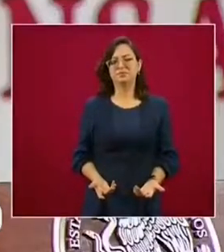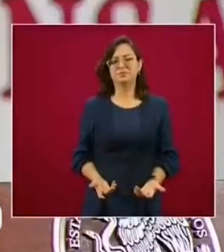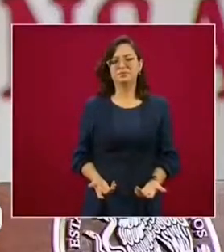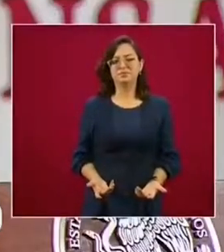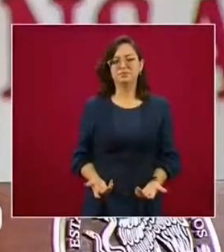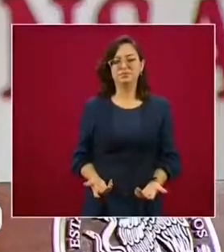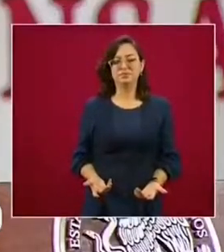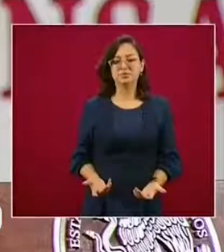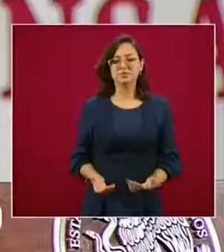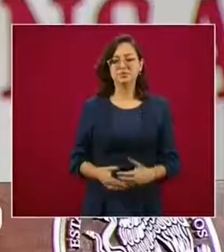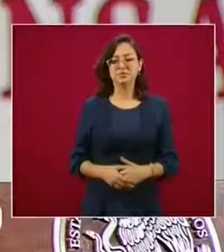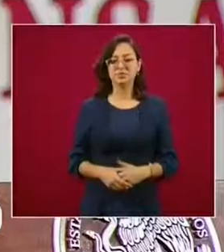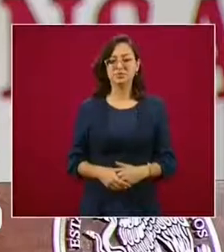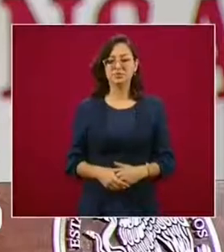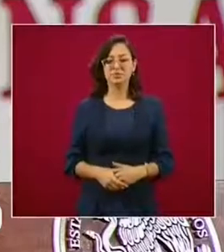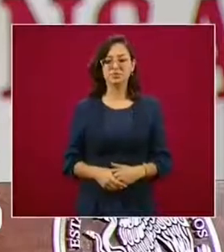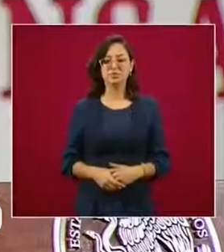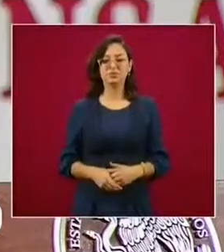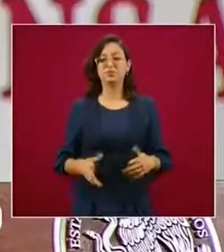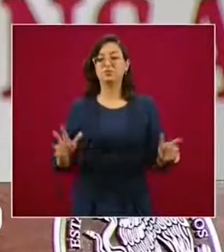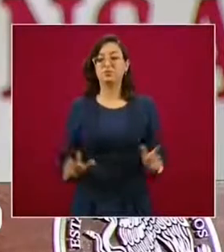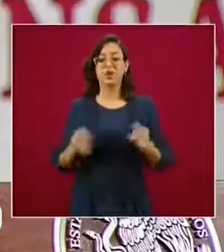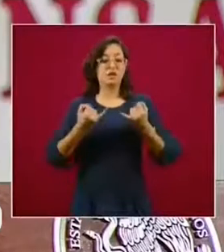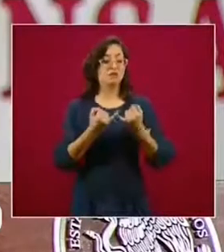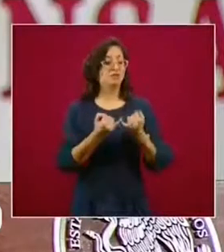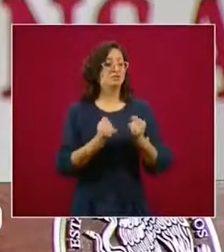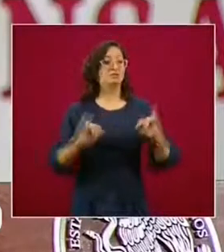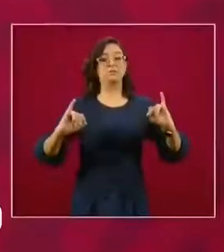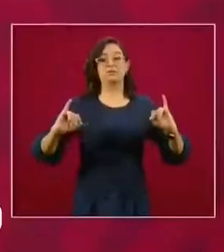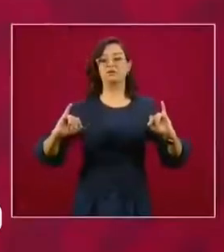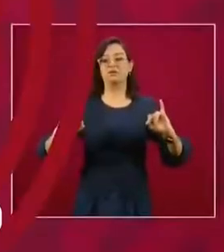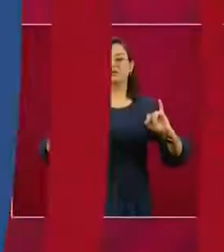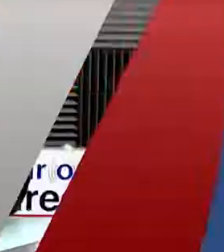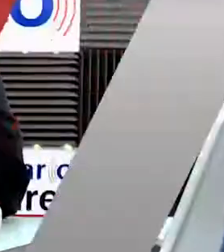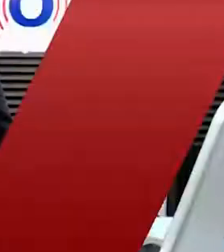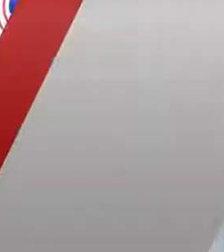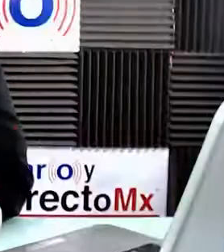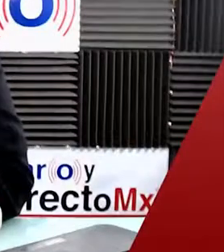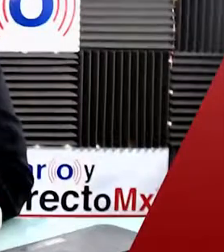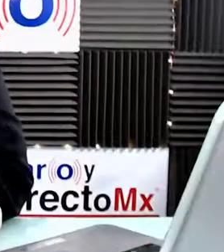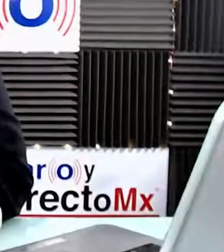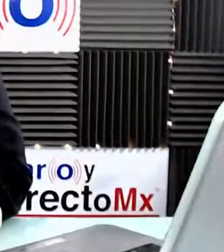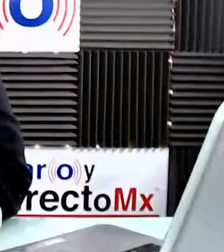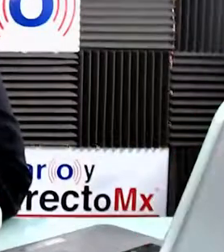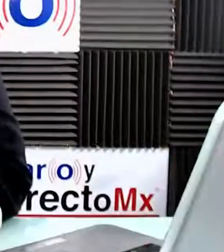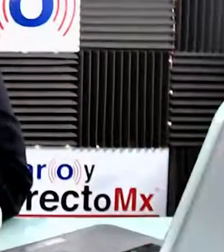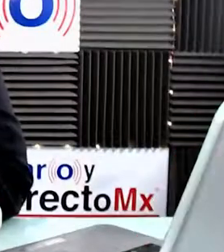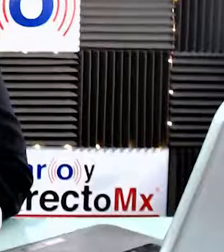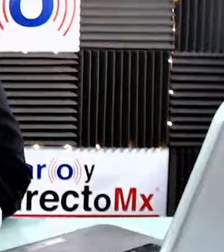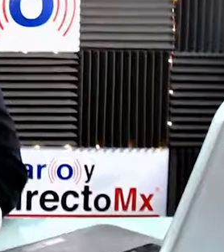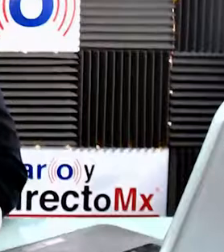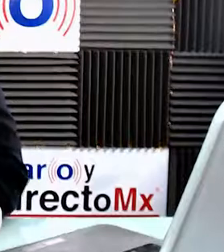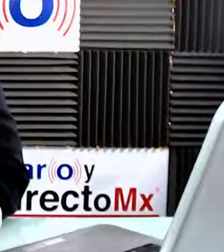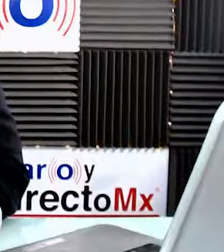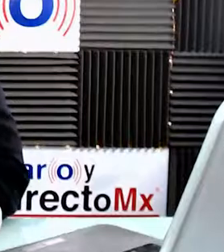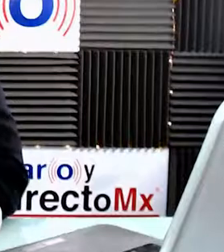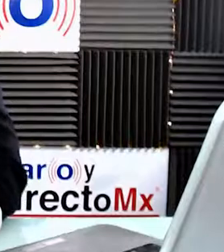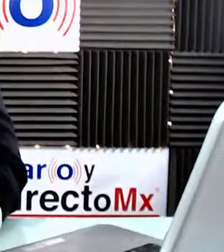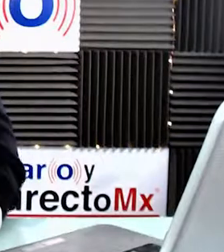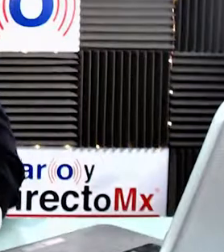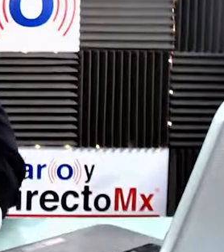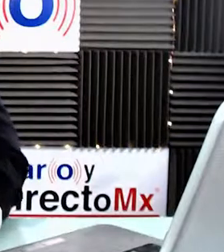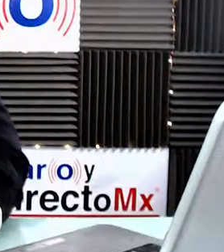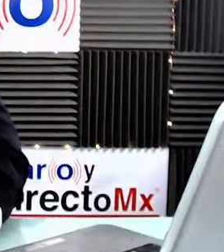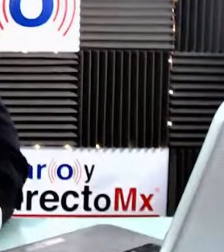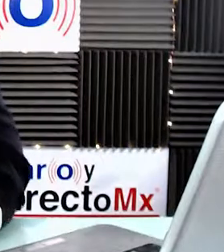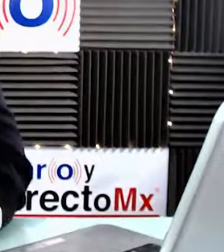en una postura independiente, pues ya no hay eso. Bien, pues son los temas, o